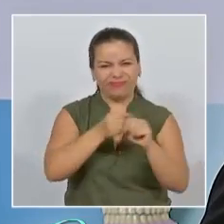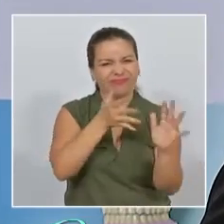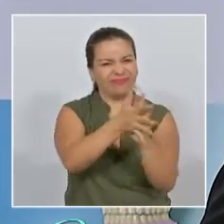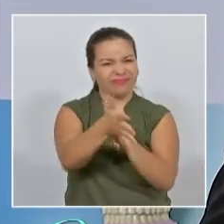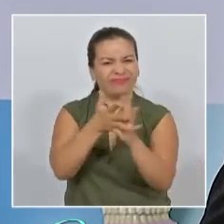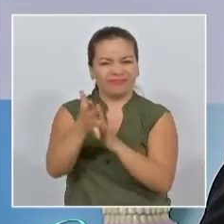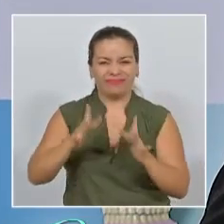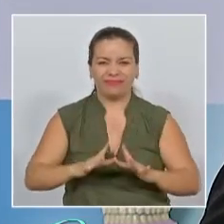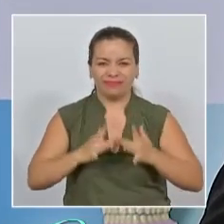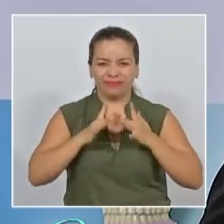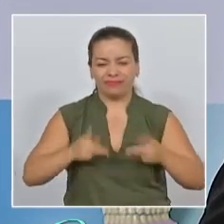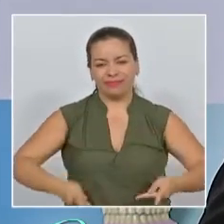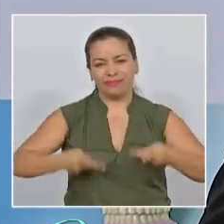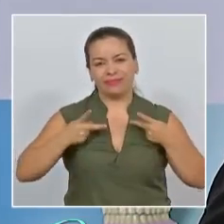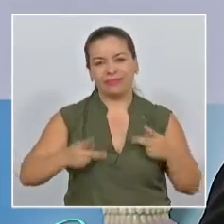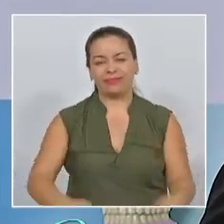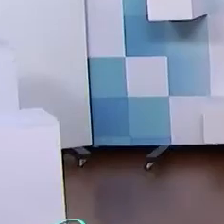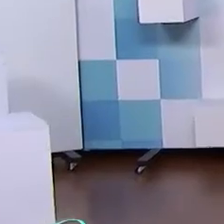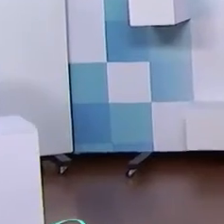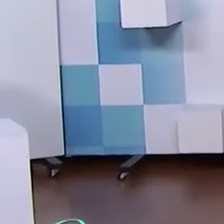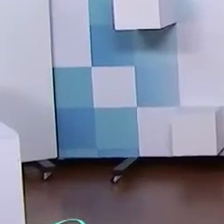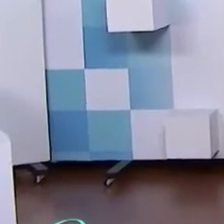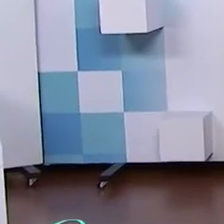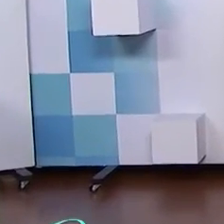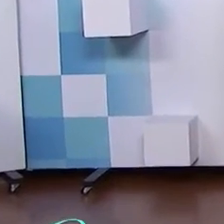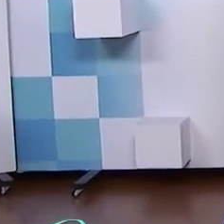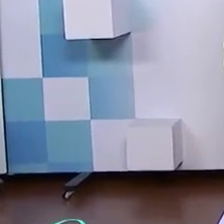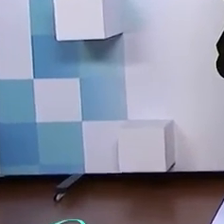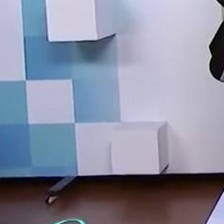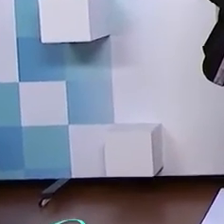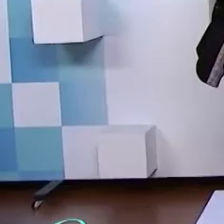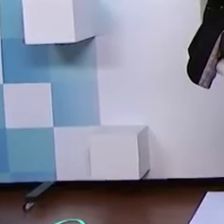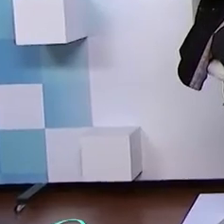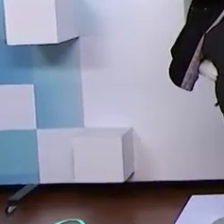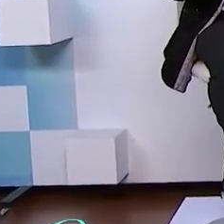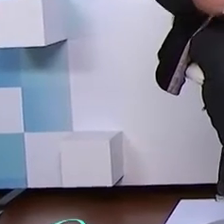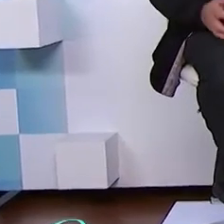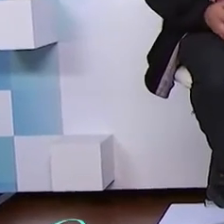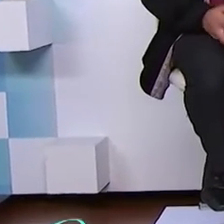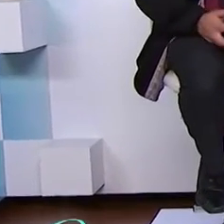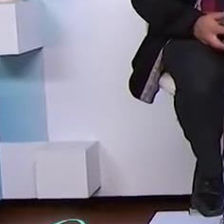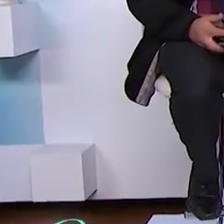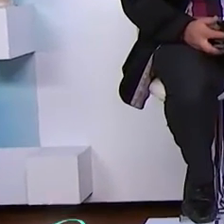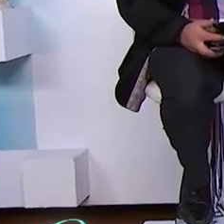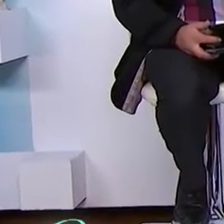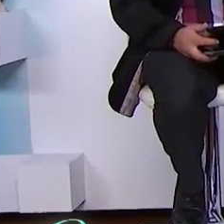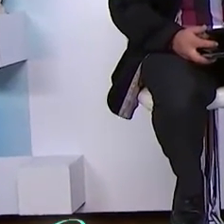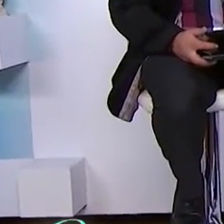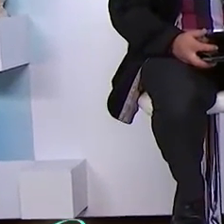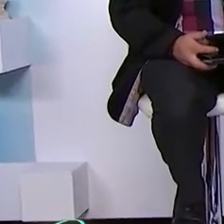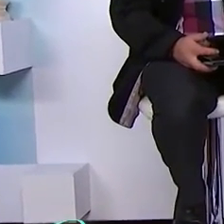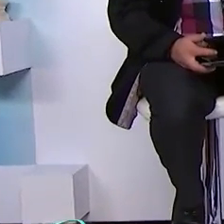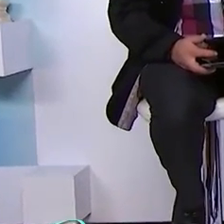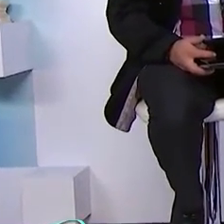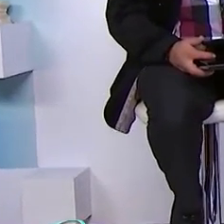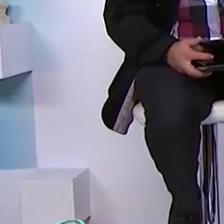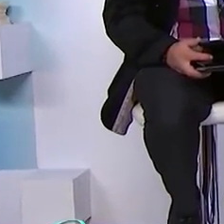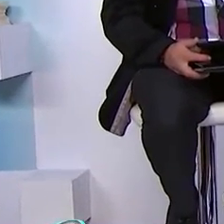etapa de Conexión Vital. Mensajes y ya regresamos, y cuando volvamos, llamadas por nuestra línea